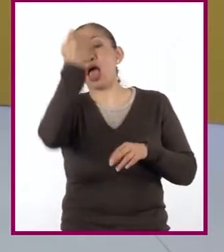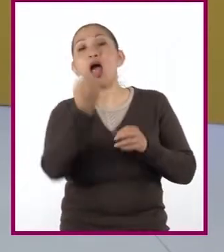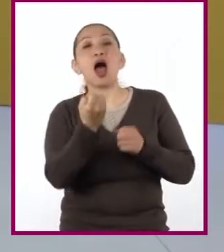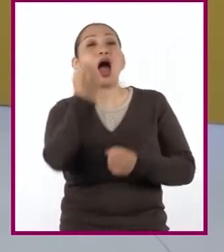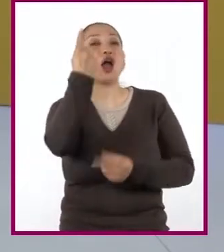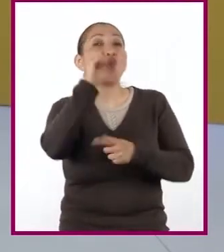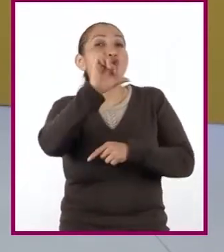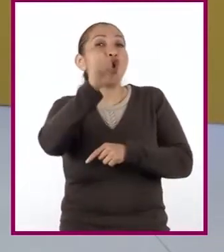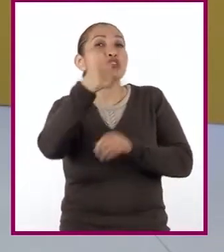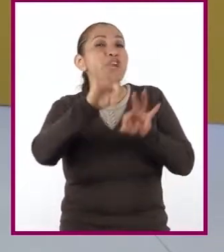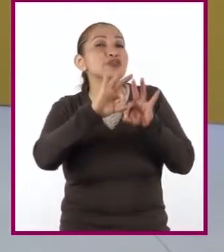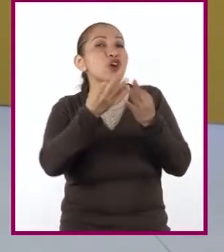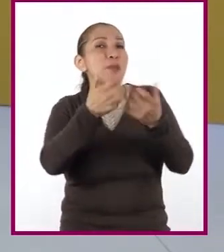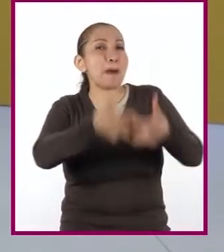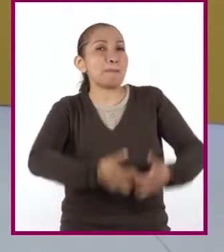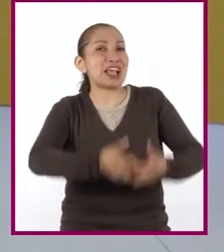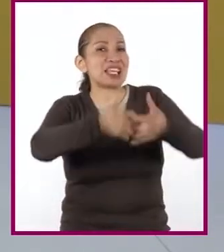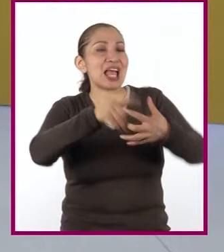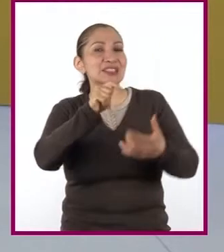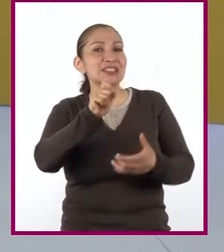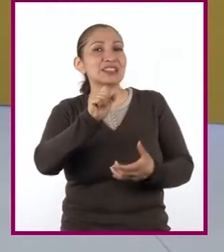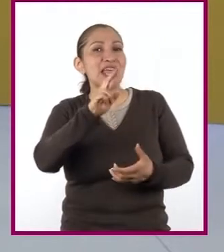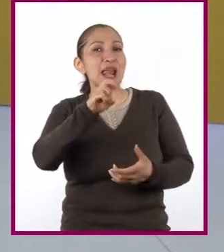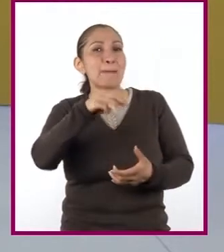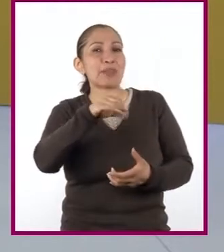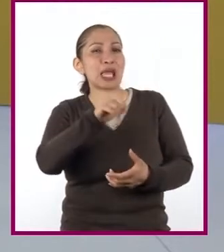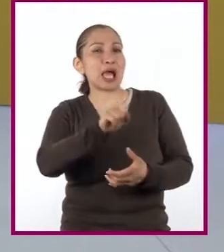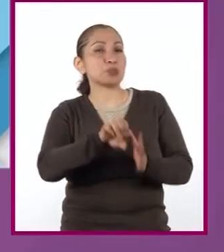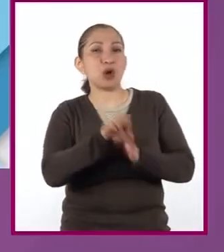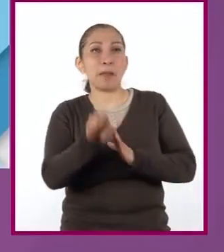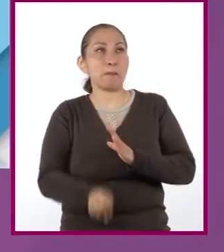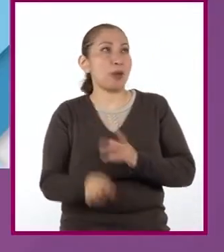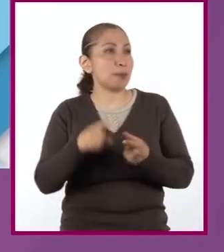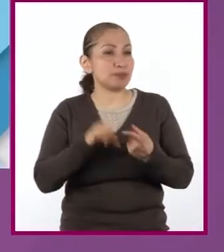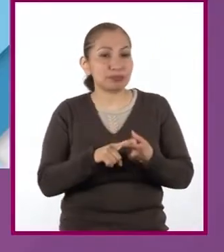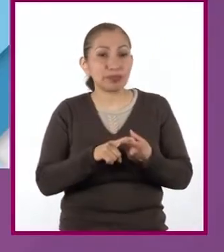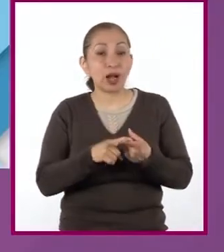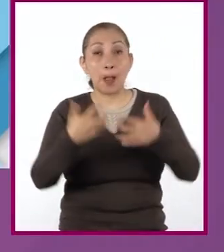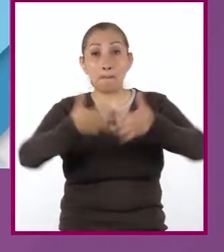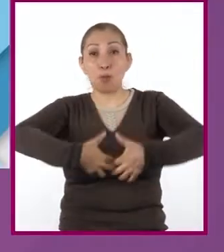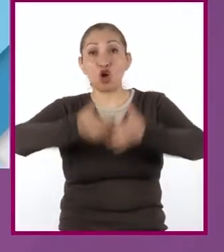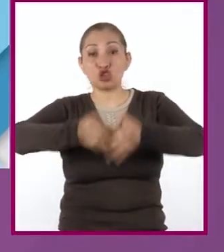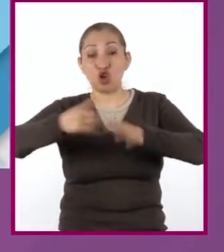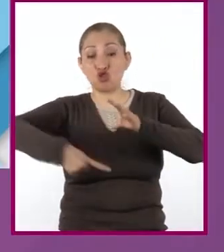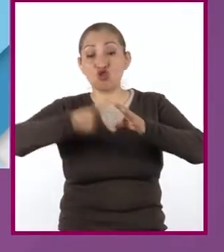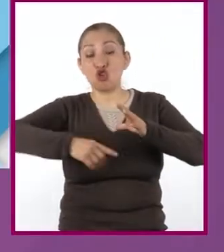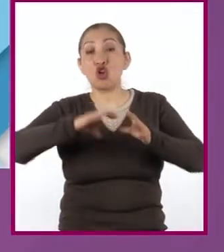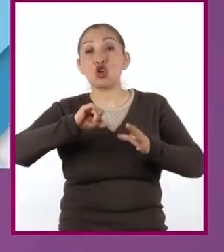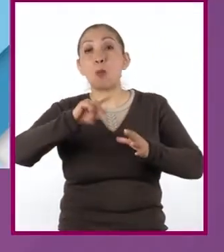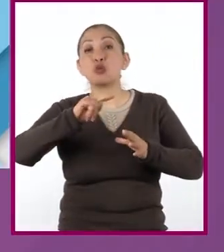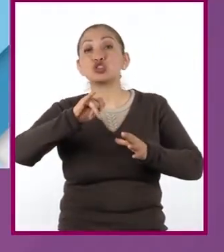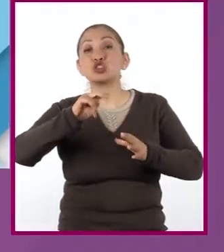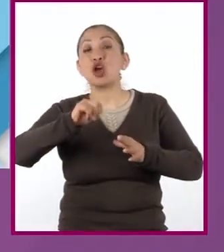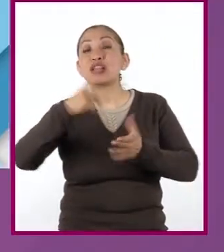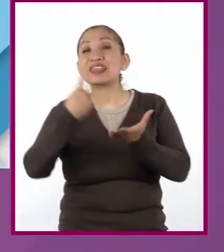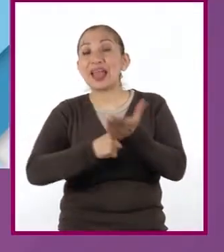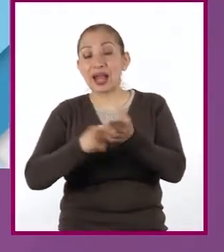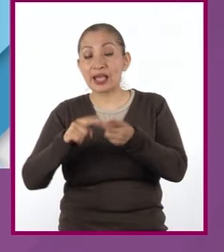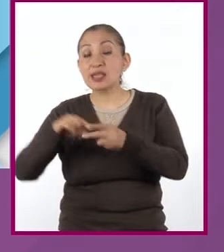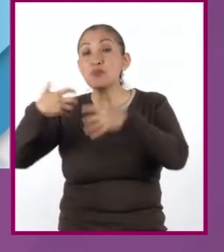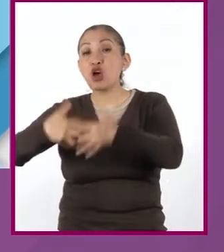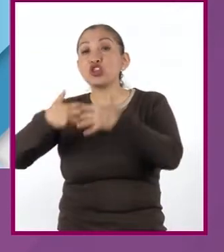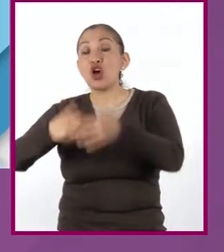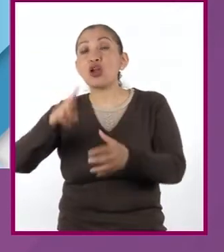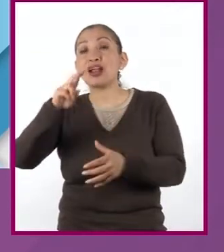algunos otros tipos de máquinas térmicas. Entre ellas destacan los motores de combustión interna y los motores